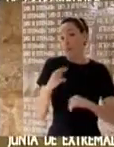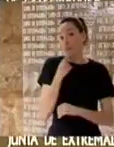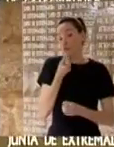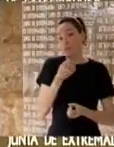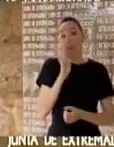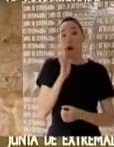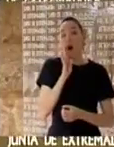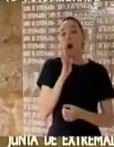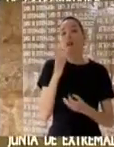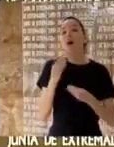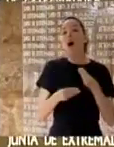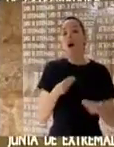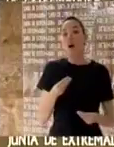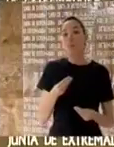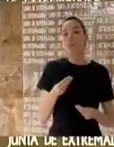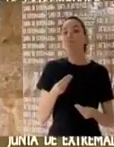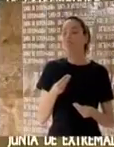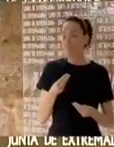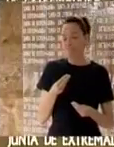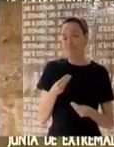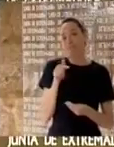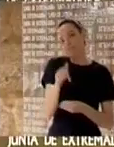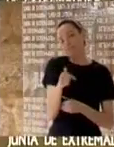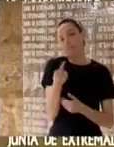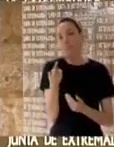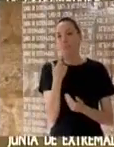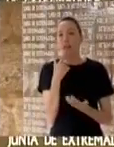es proponer su